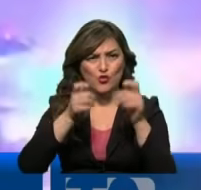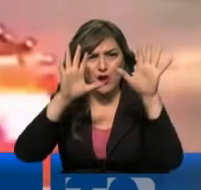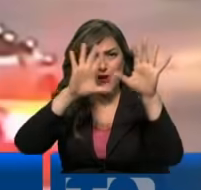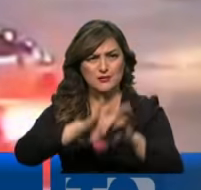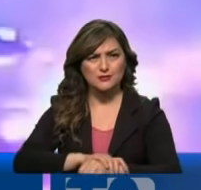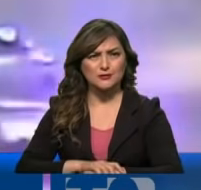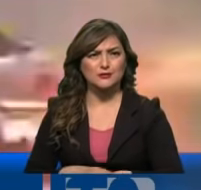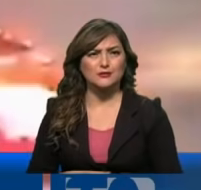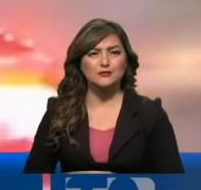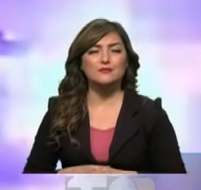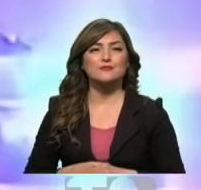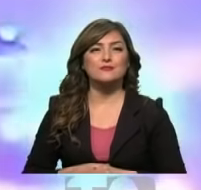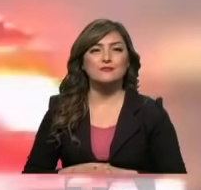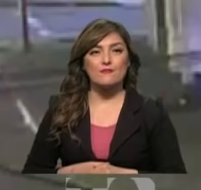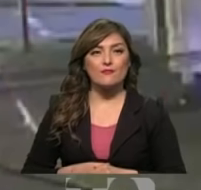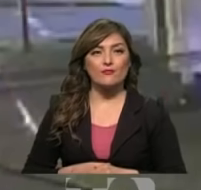controlar la situación.